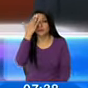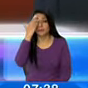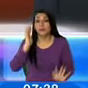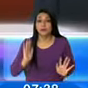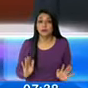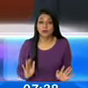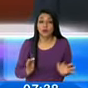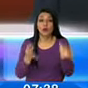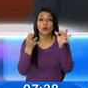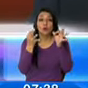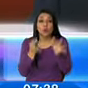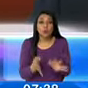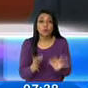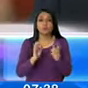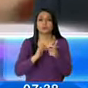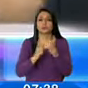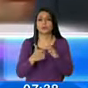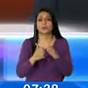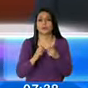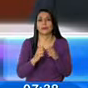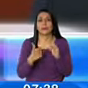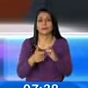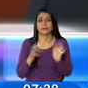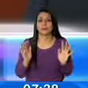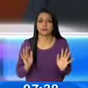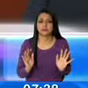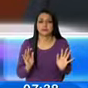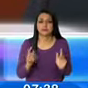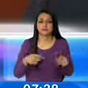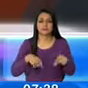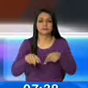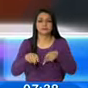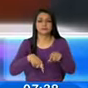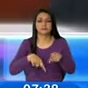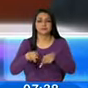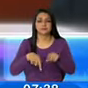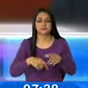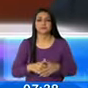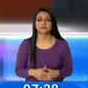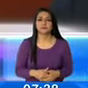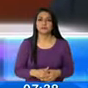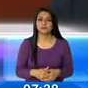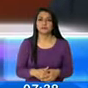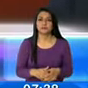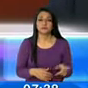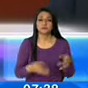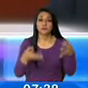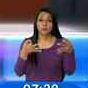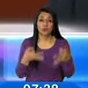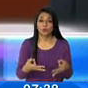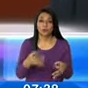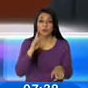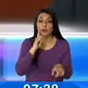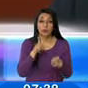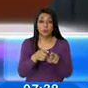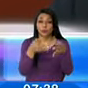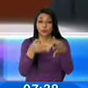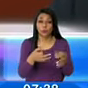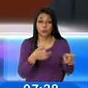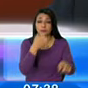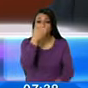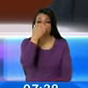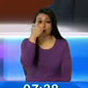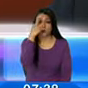que justamente está causando conflicto actualmente con los transportistas. Mientras no se cumpla con este acuerdo por parte de Santo